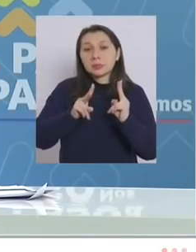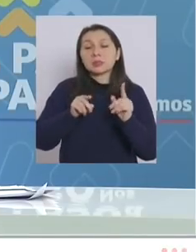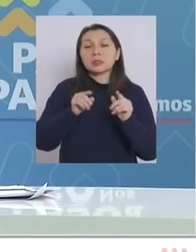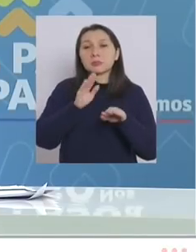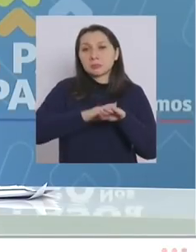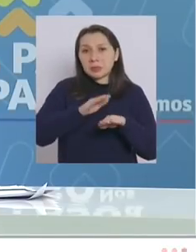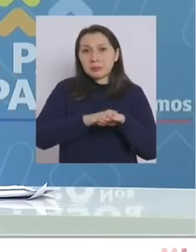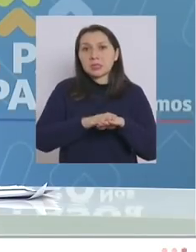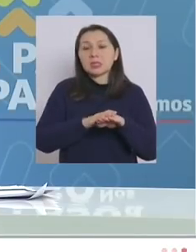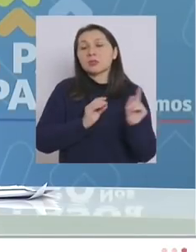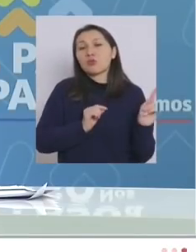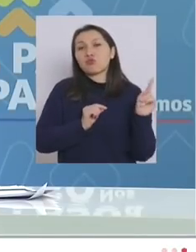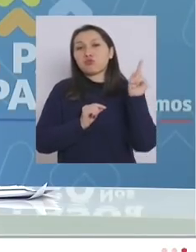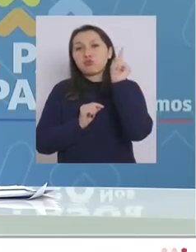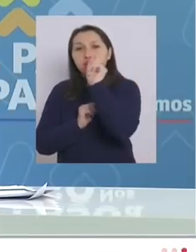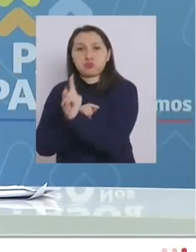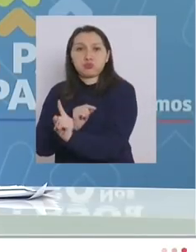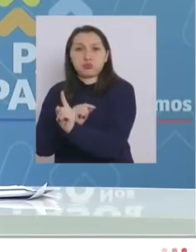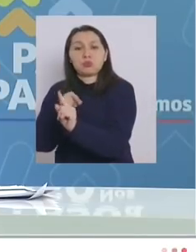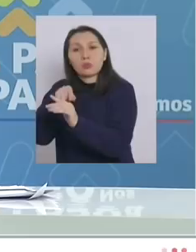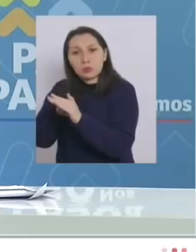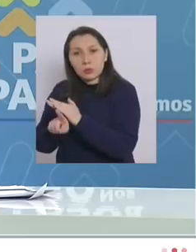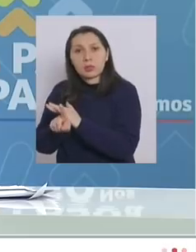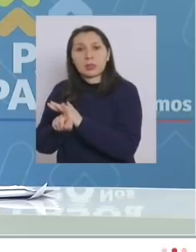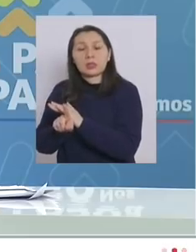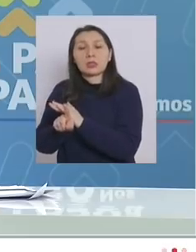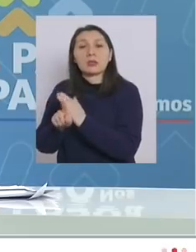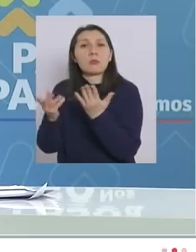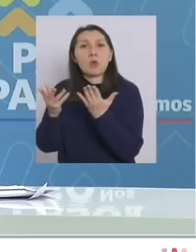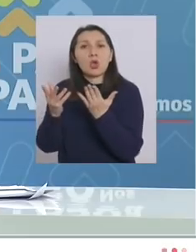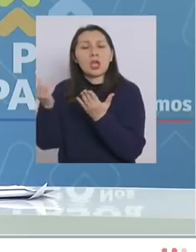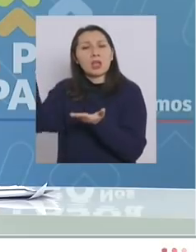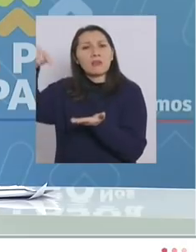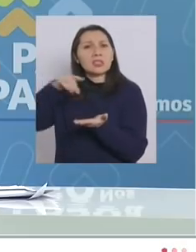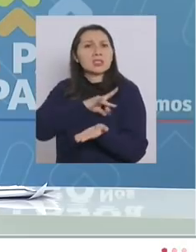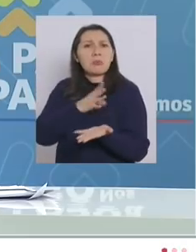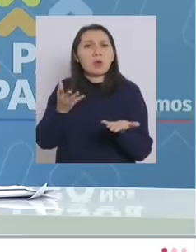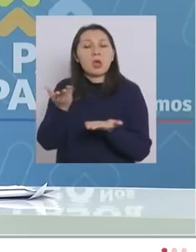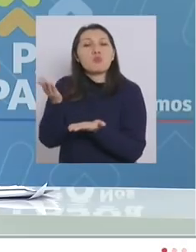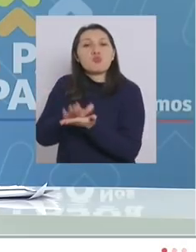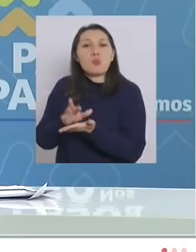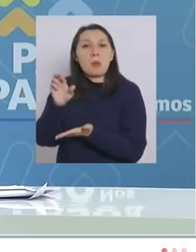para asistir o ingresar por el fallecimiento de su padre,